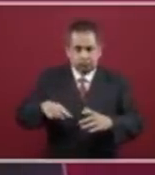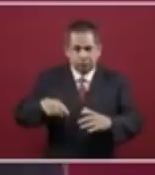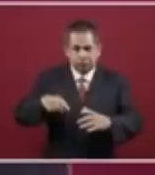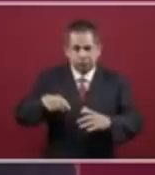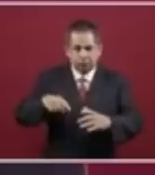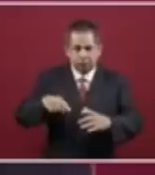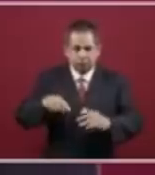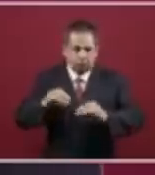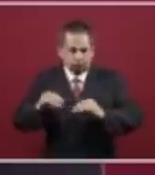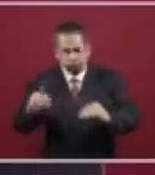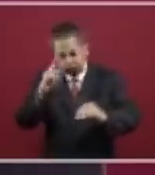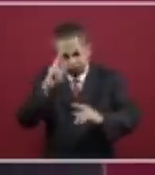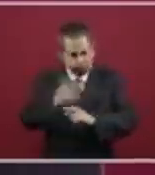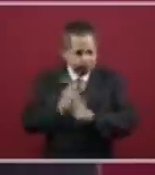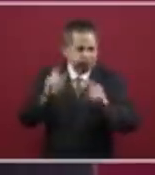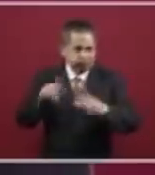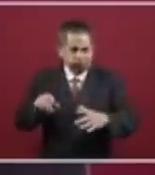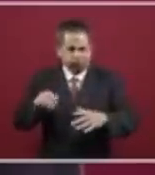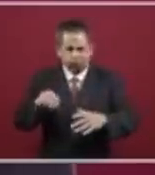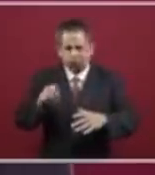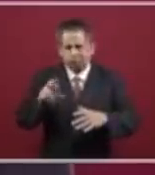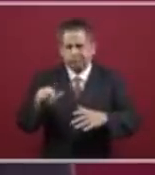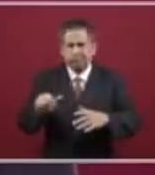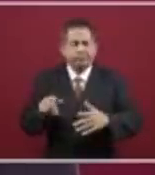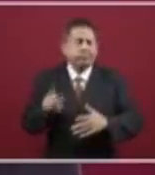liberal que no